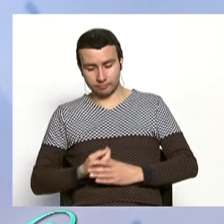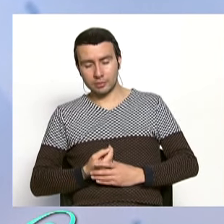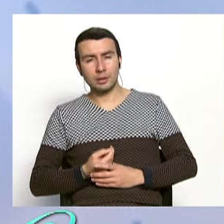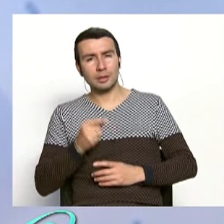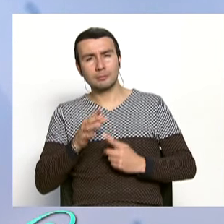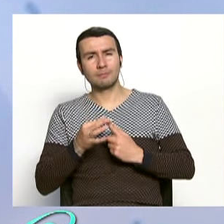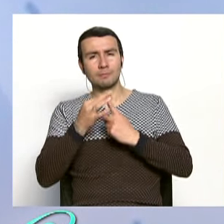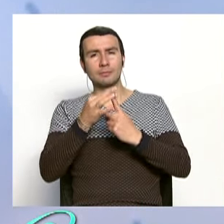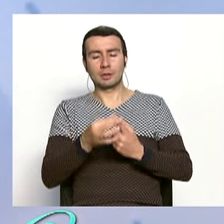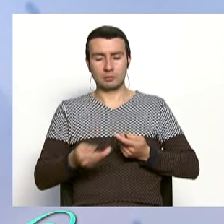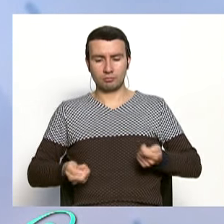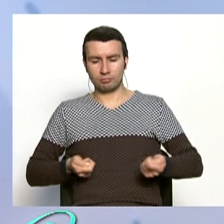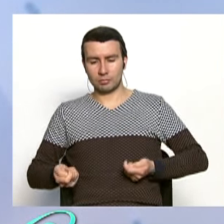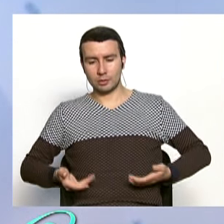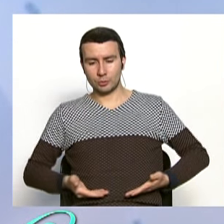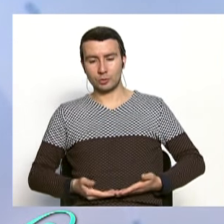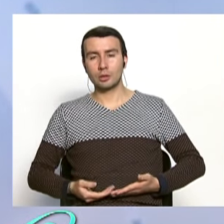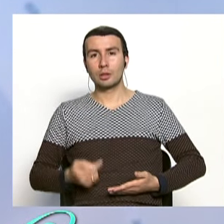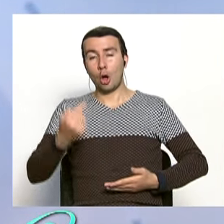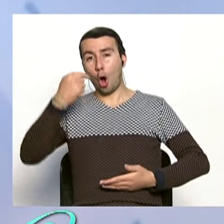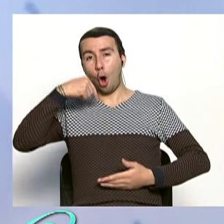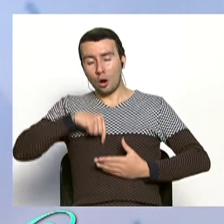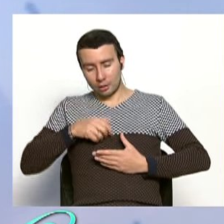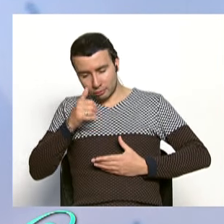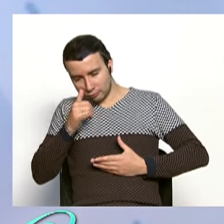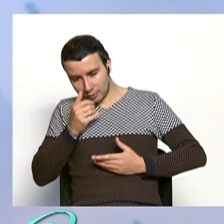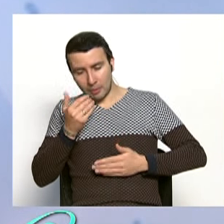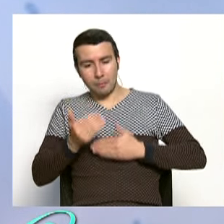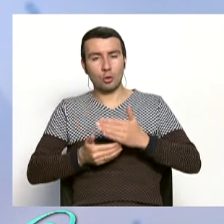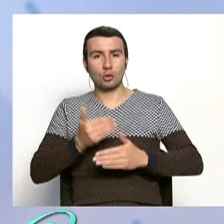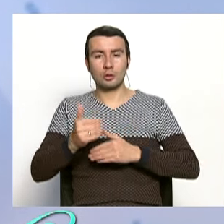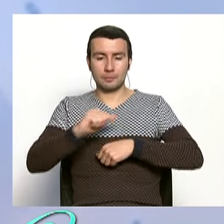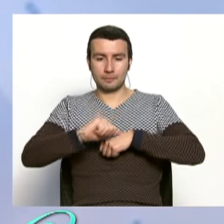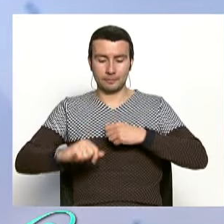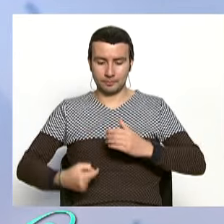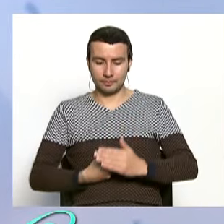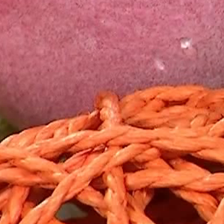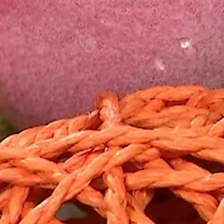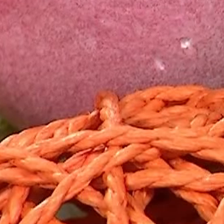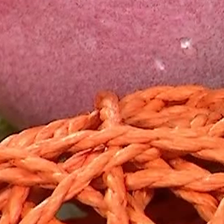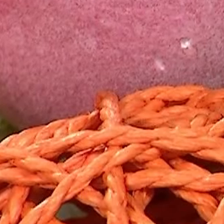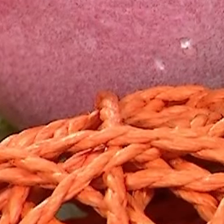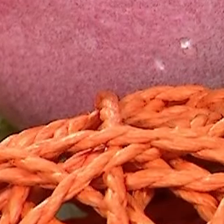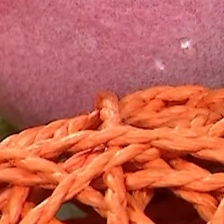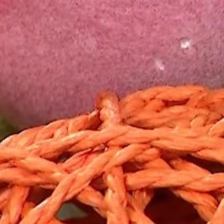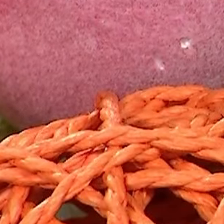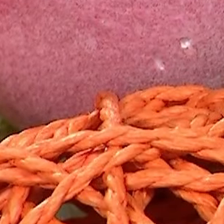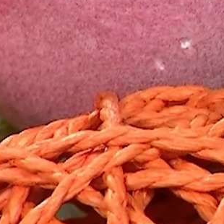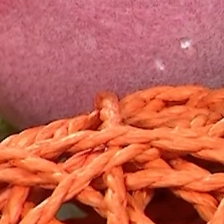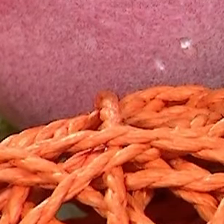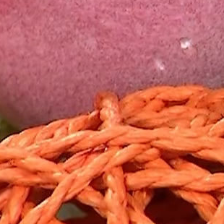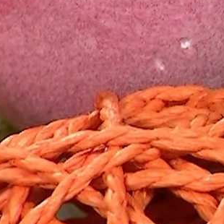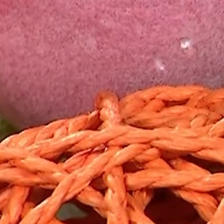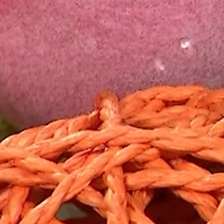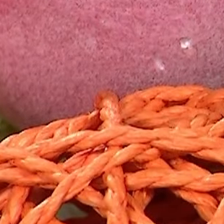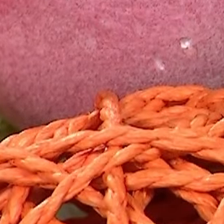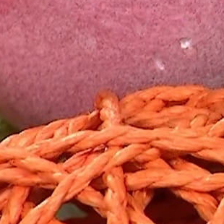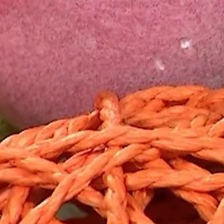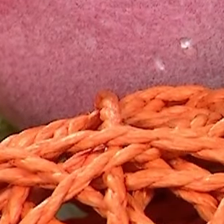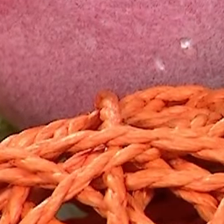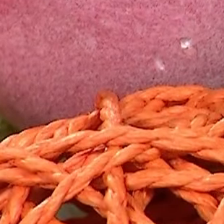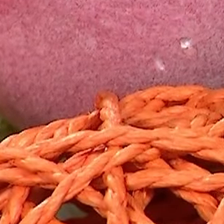en tratamiento endoscópico y procedimientos quirúrgicos por laparoscopia ya regresamos sacáis es